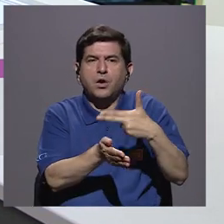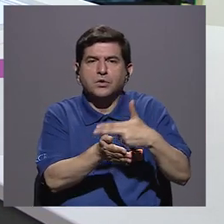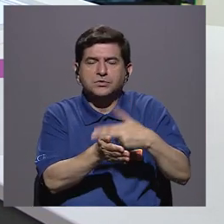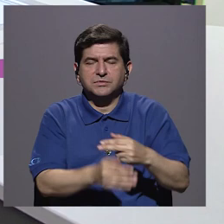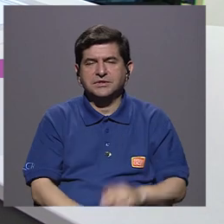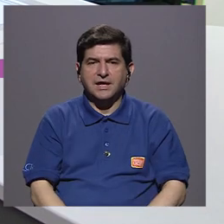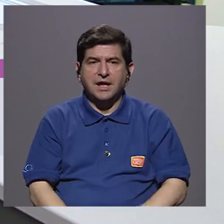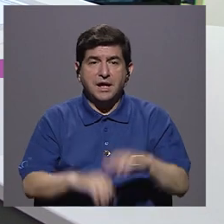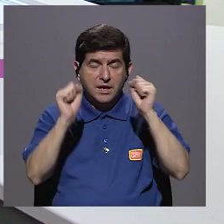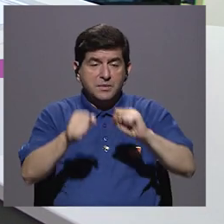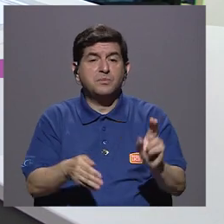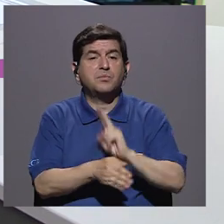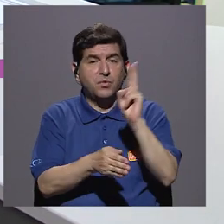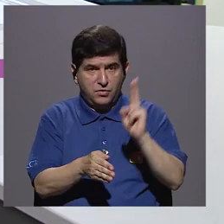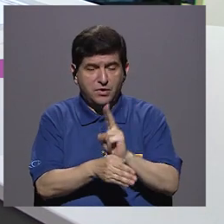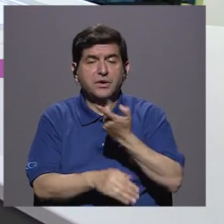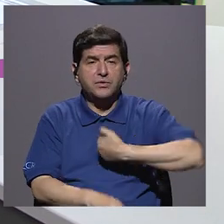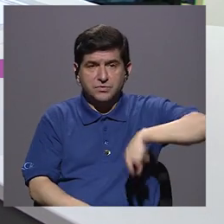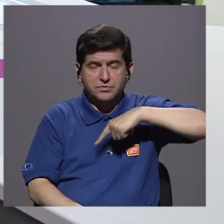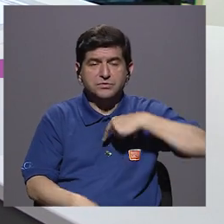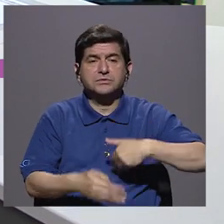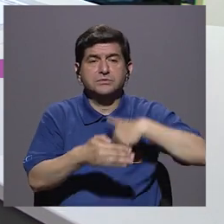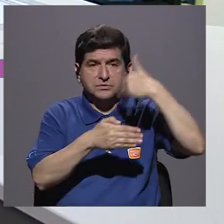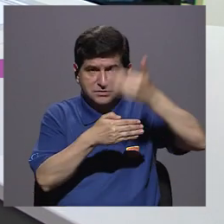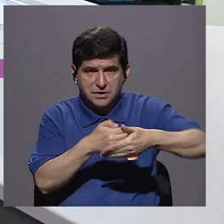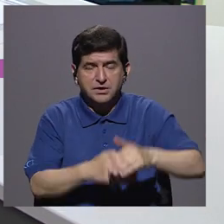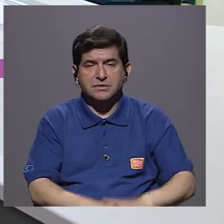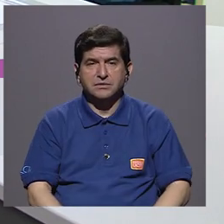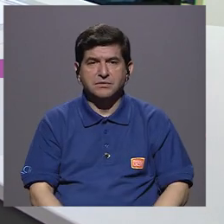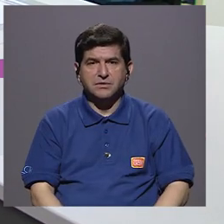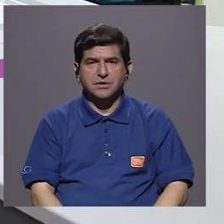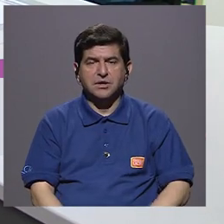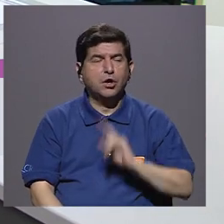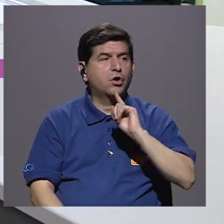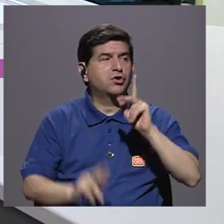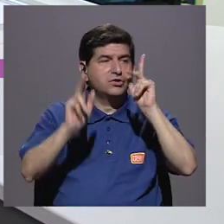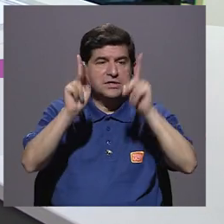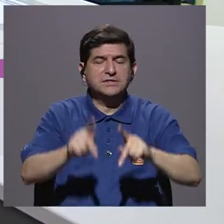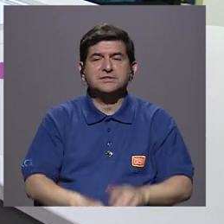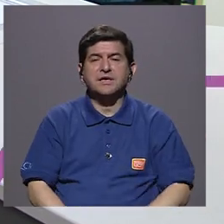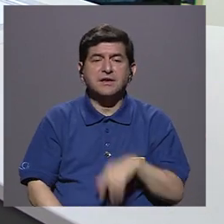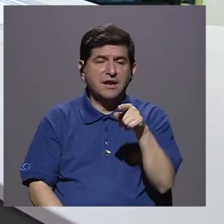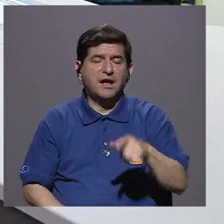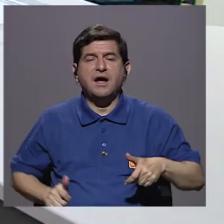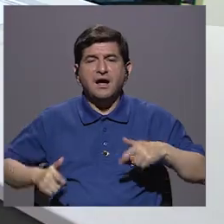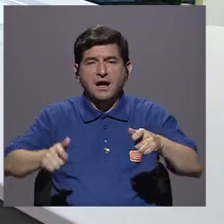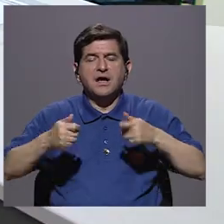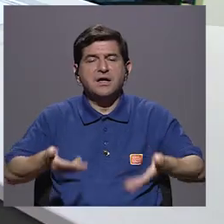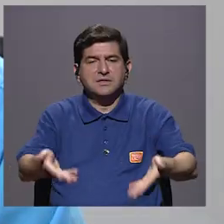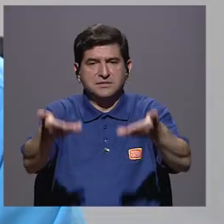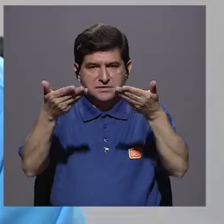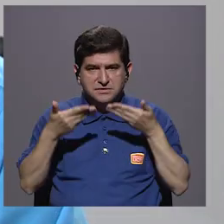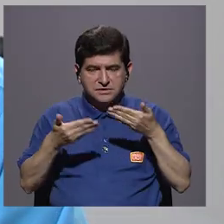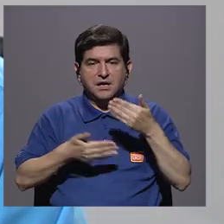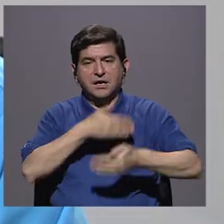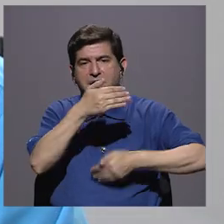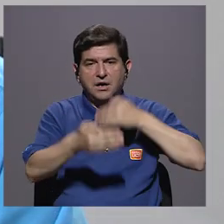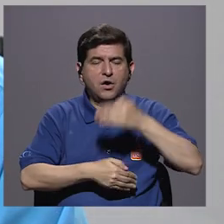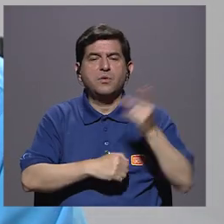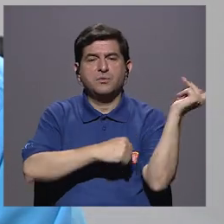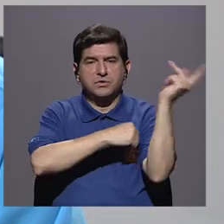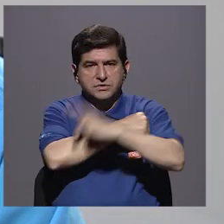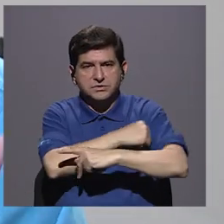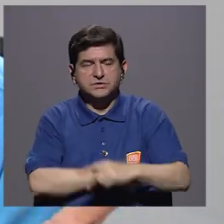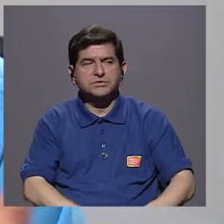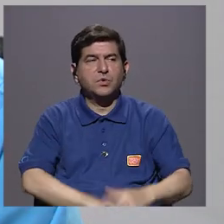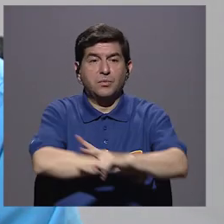hospitales donde nosotros podemos utilizar esto para luego decirle a una persona, mire, devuélvame esa silla de ruedas, o iniciamos un proceso penal